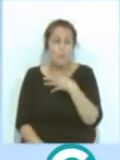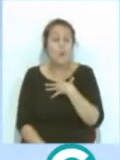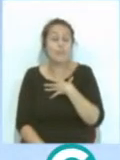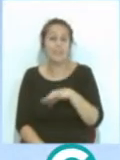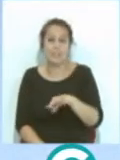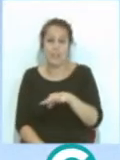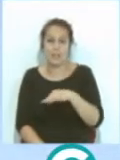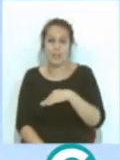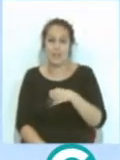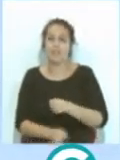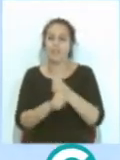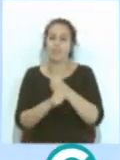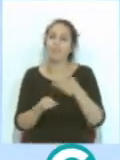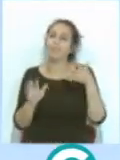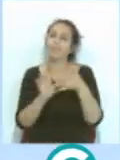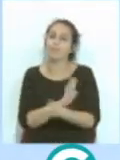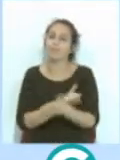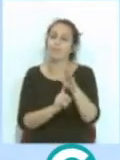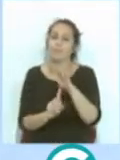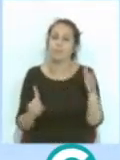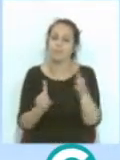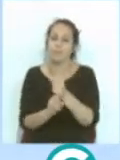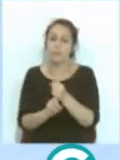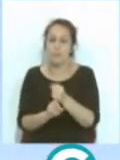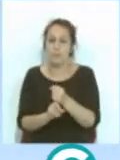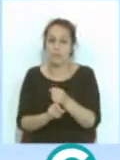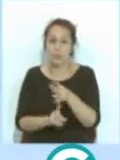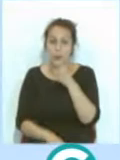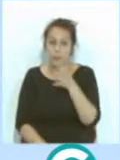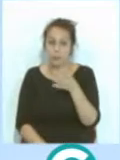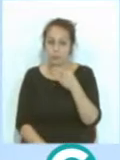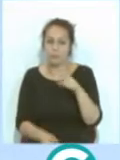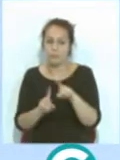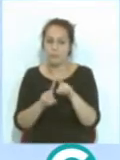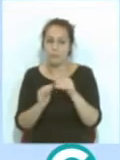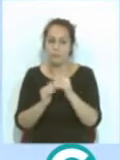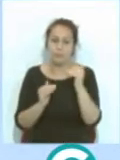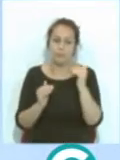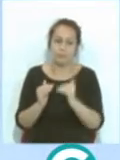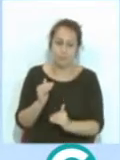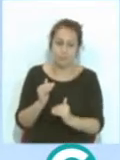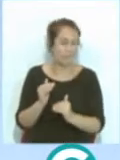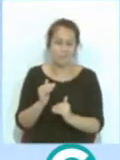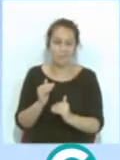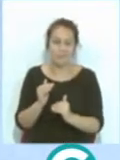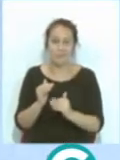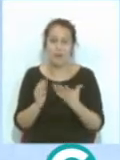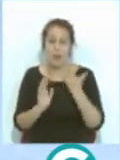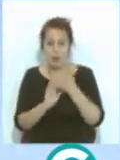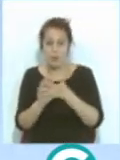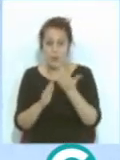de mantener la categoría, de no verse abocado a esos puestos de descenso. Sí, porque hablamos que ya